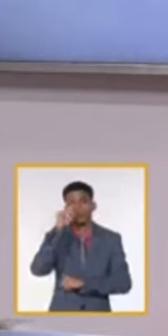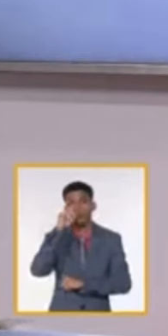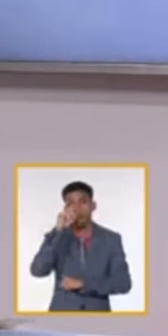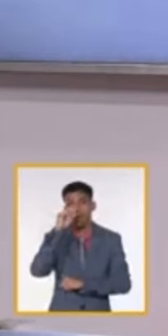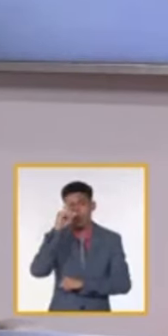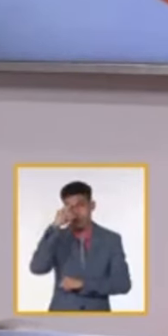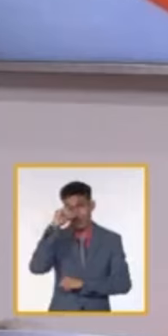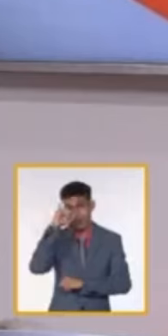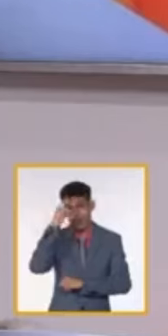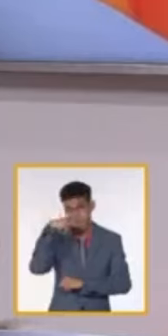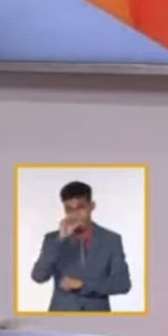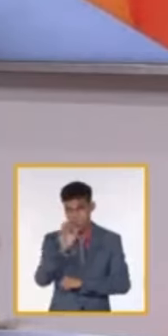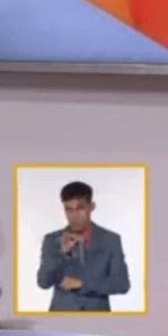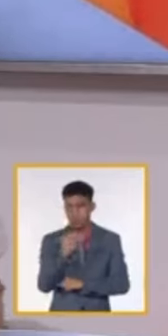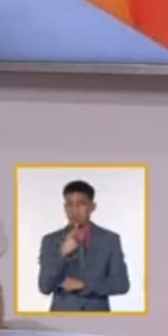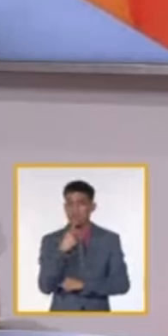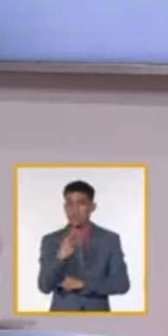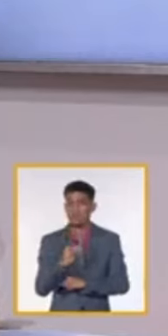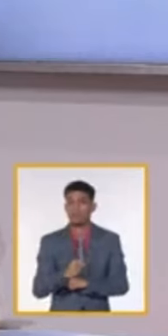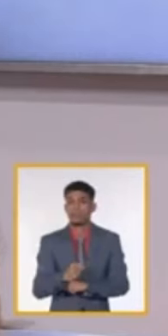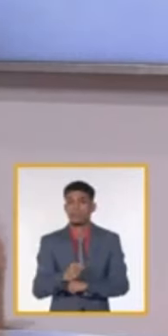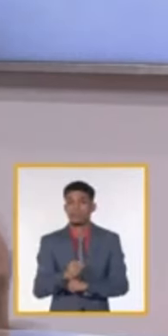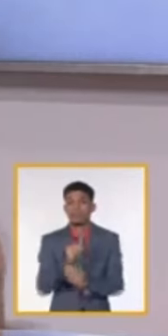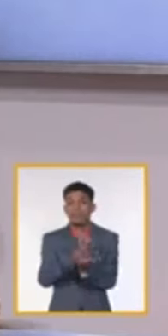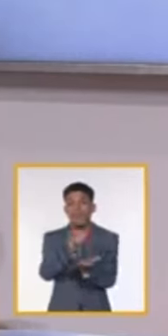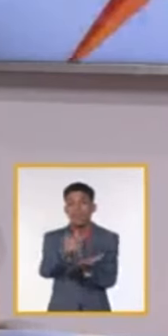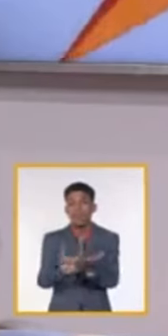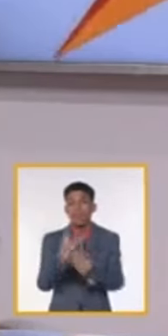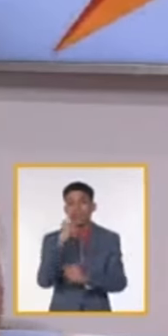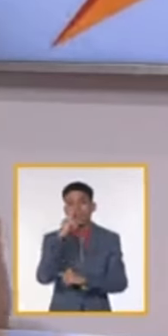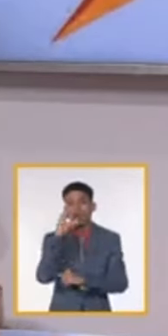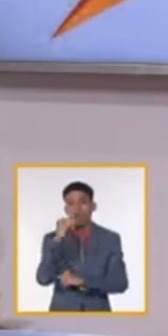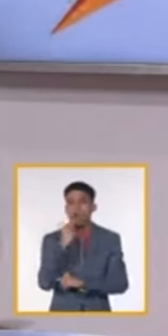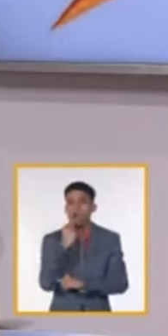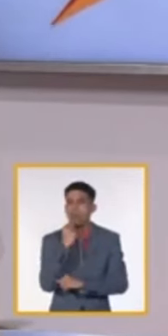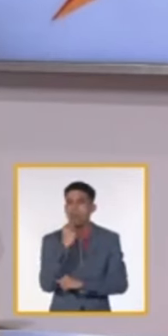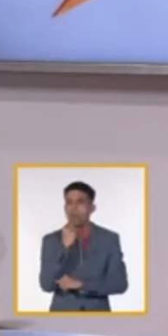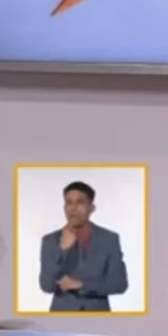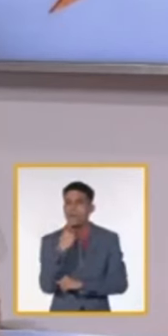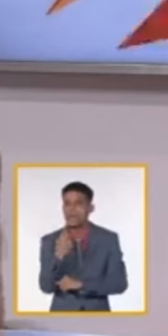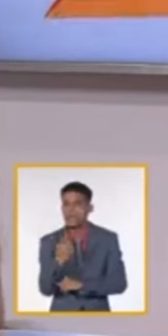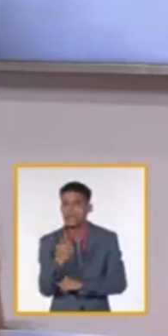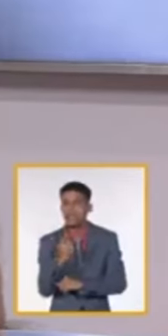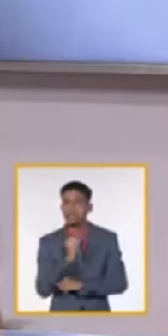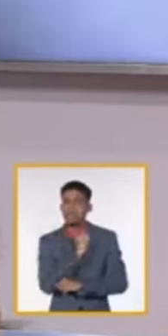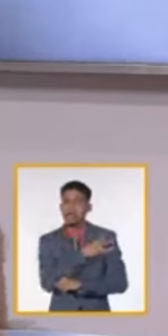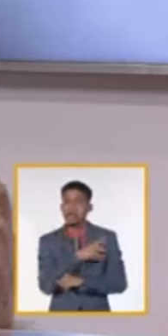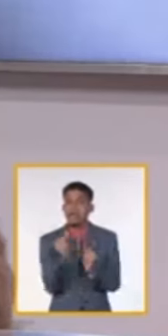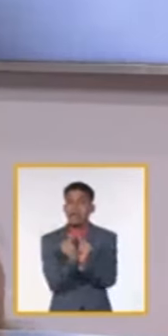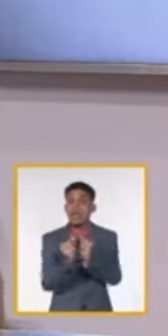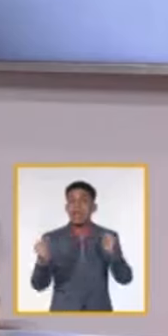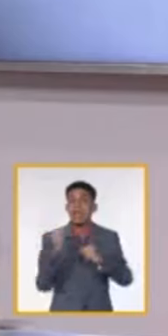estudiantes no pueden decir del río al mar, Palestina debe ser libre.